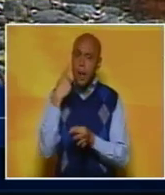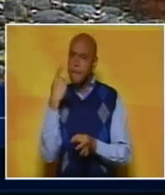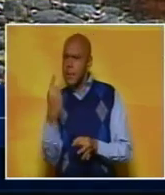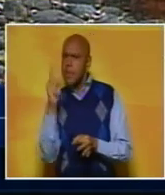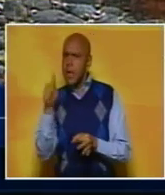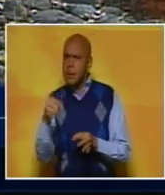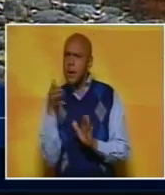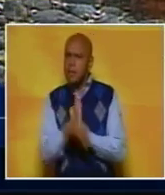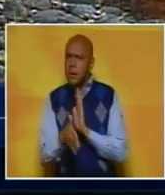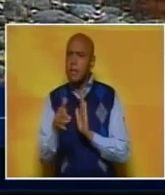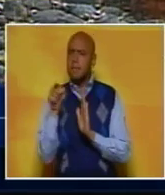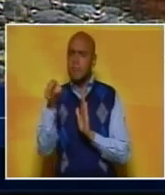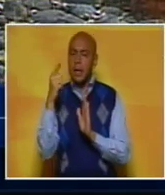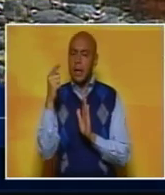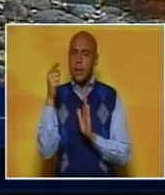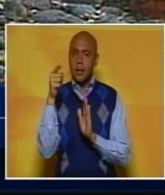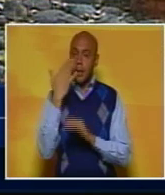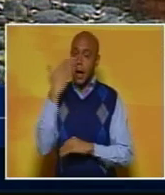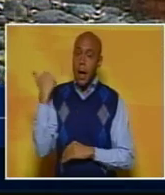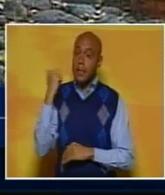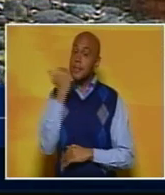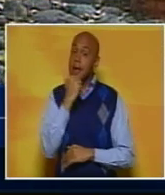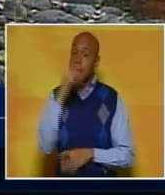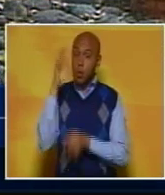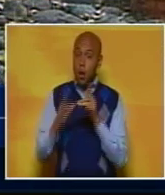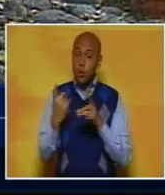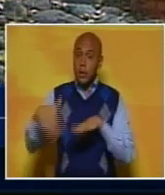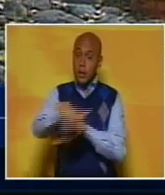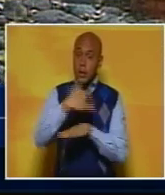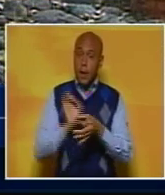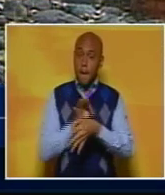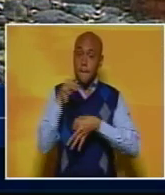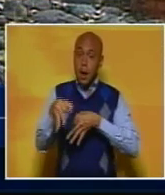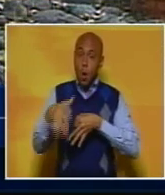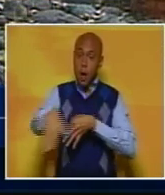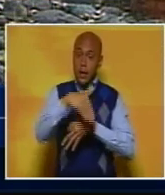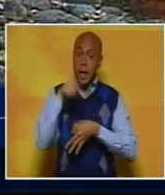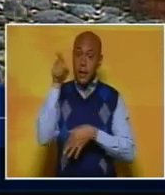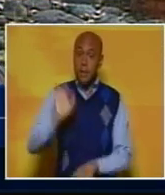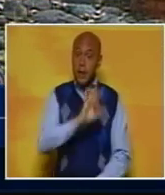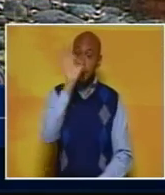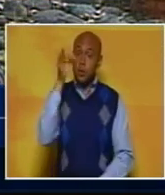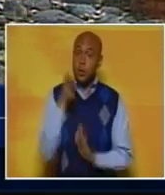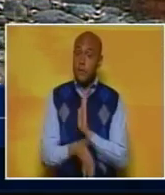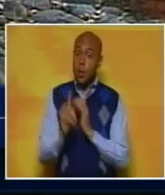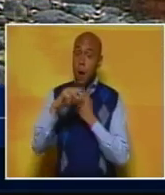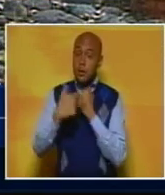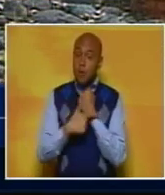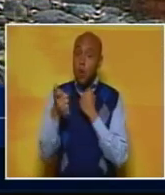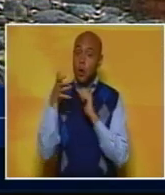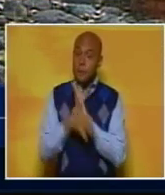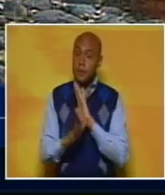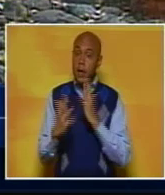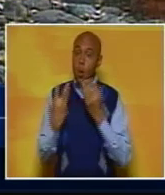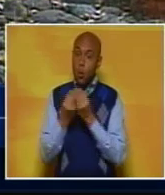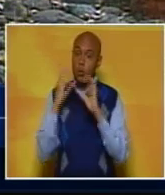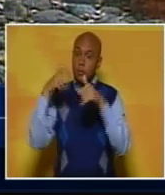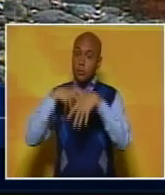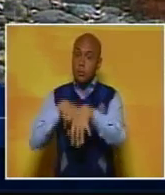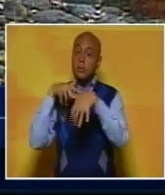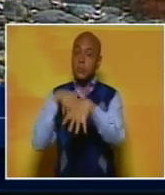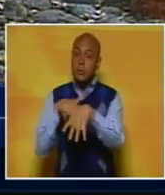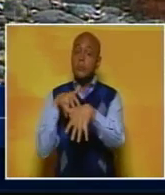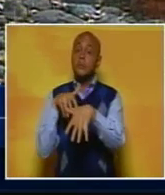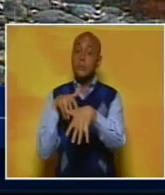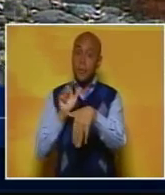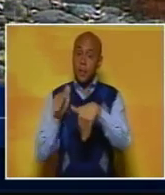hechos violentos ocurridos el sábado en la parroquia Juan de Villegas de Barquisimeto cuando Juan Guaidó estaba encabezando una